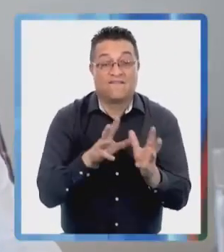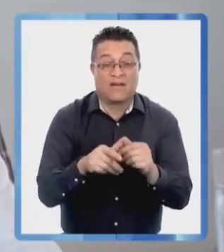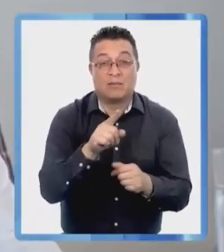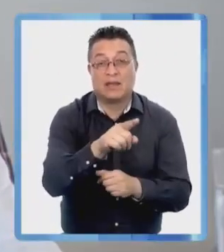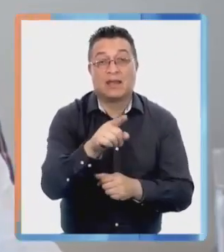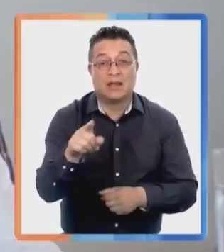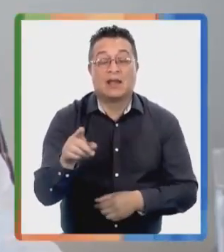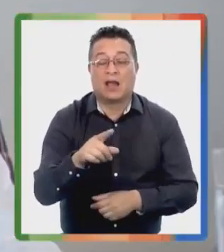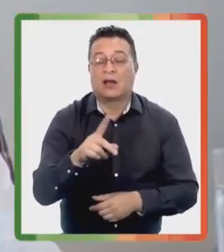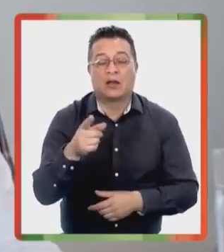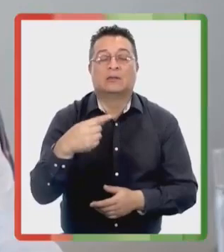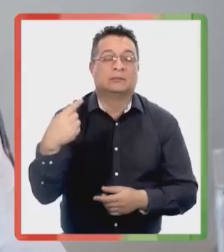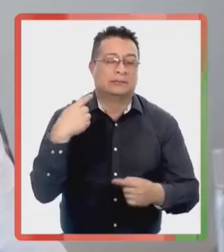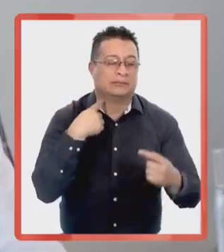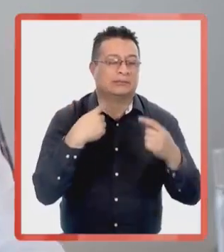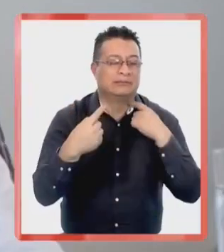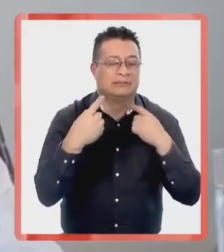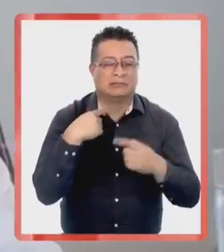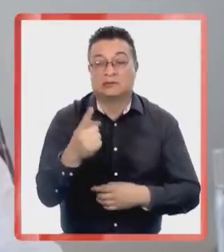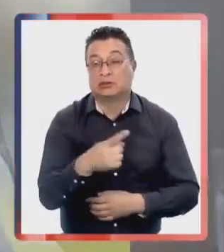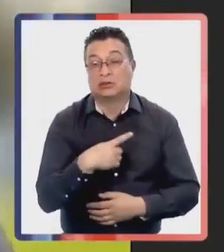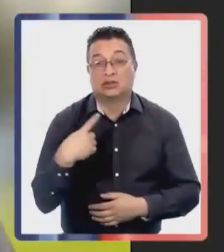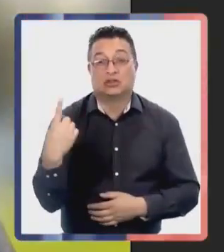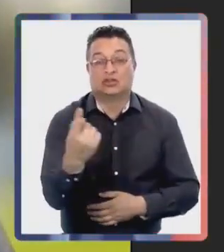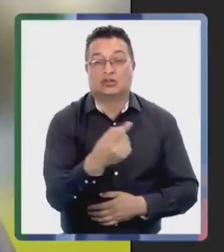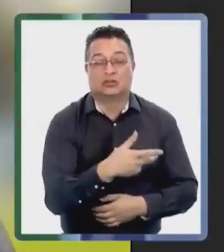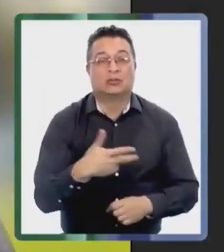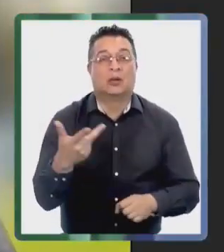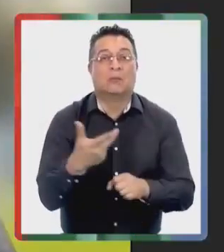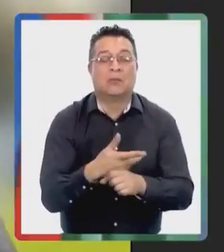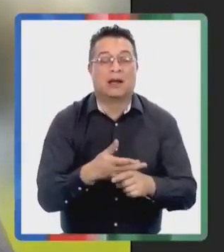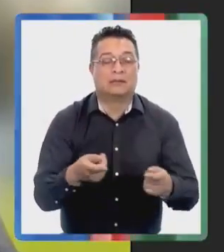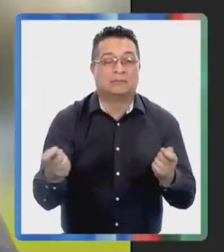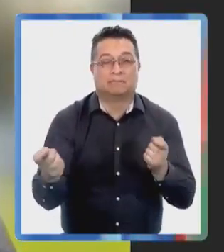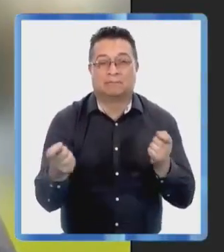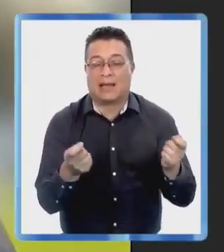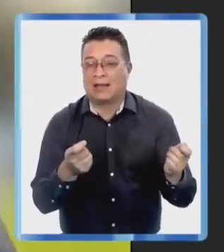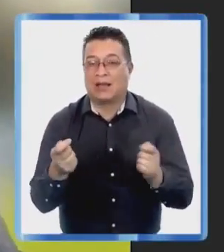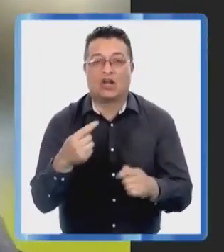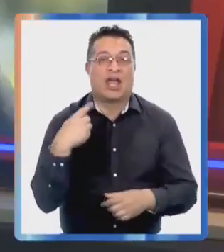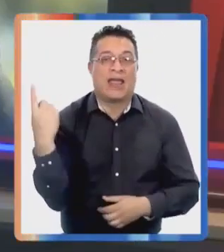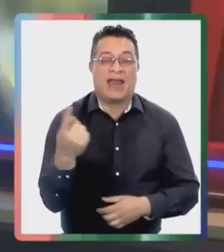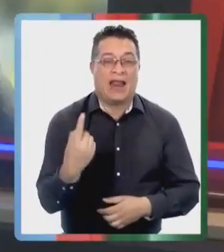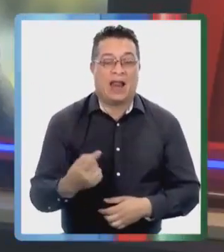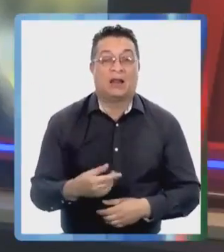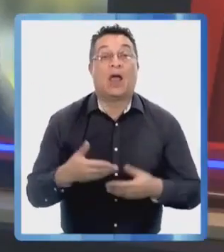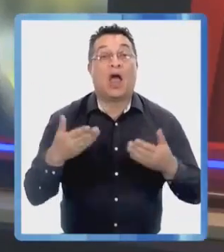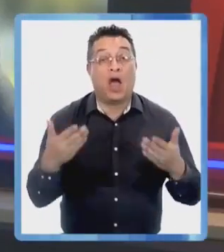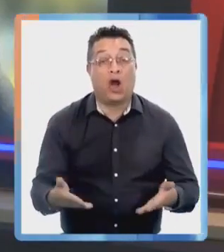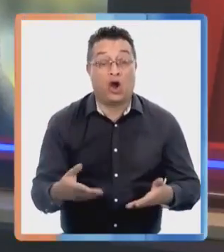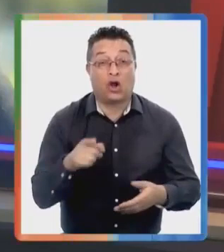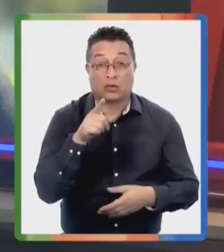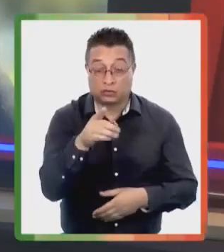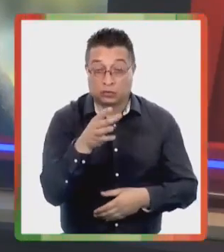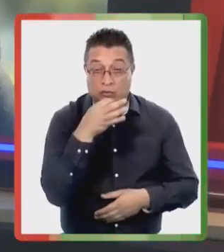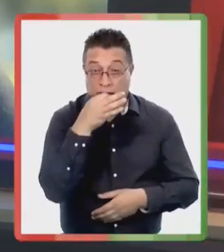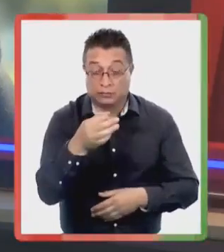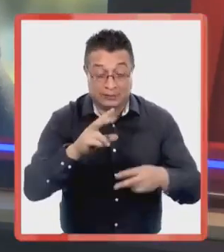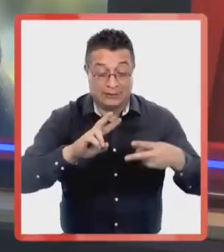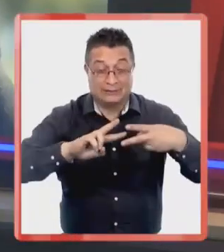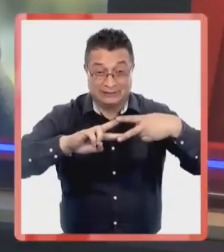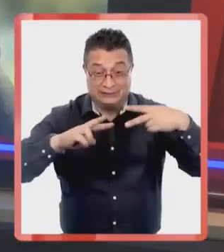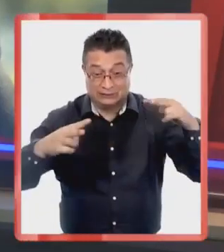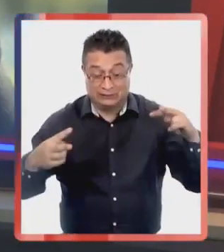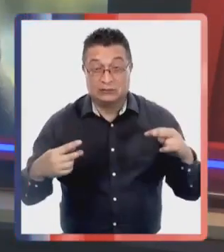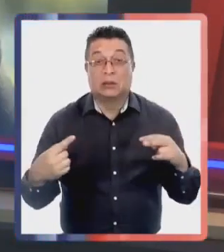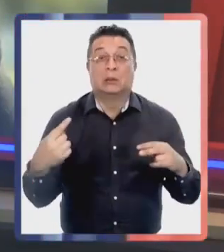y pagan todas las consecuencias de un mal cuidado y un mal manejo general. Claro, ahora usted decía que como hay factores genéticos,